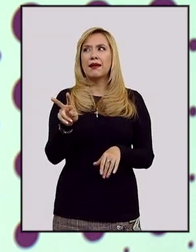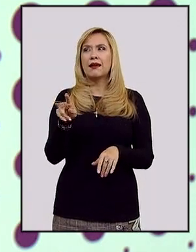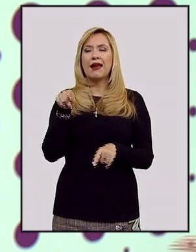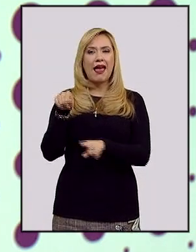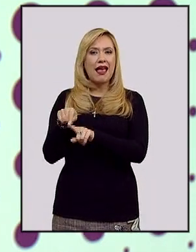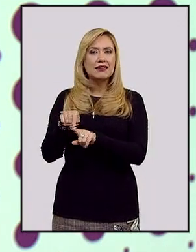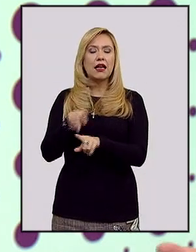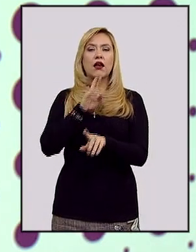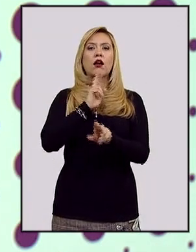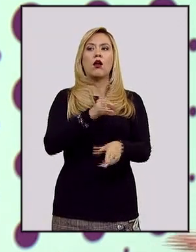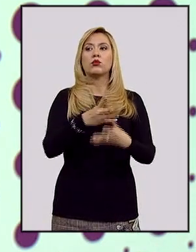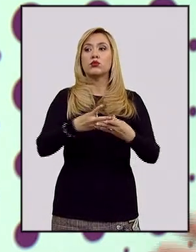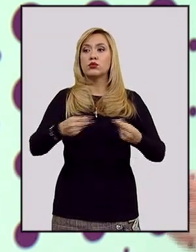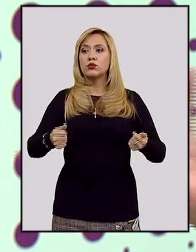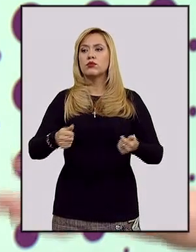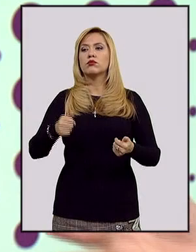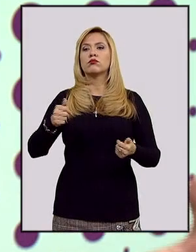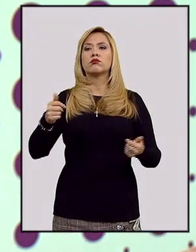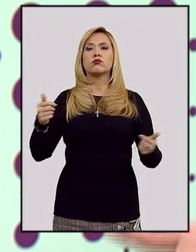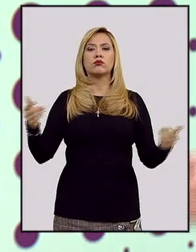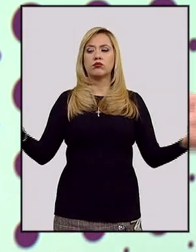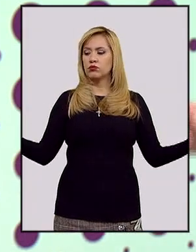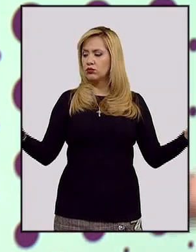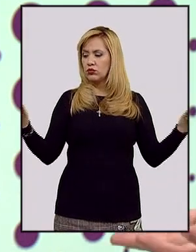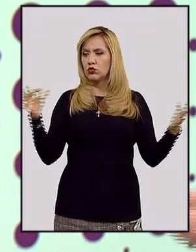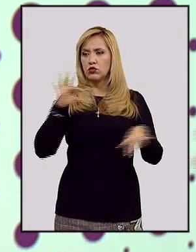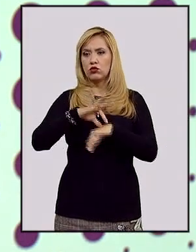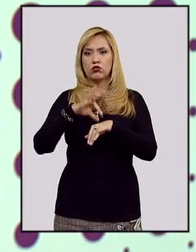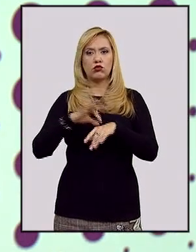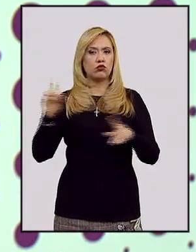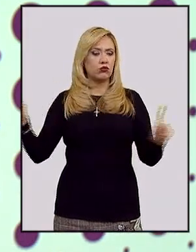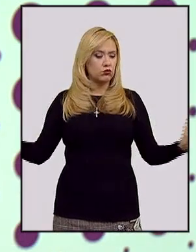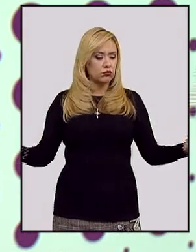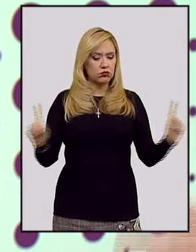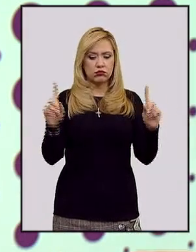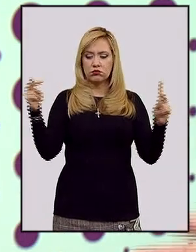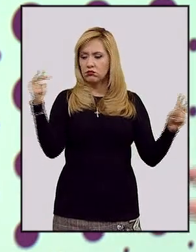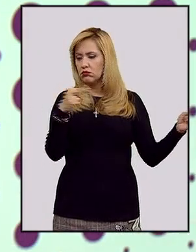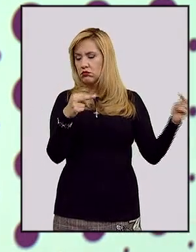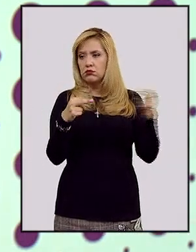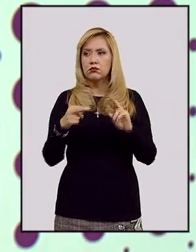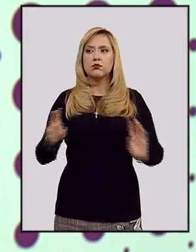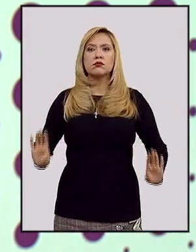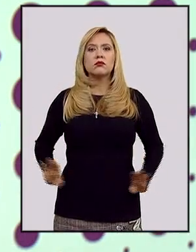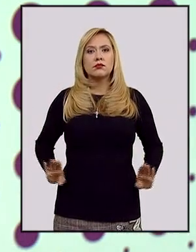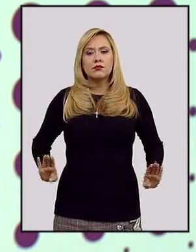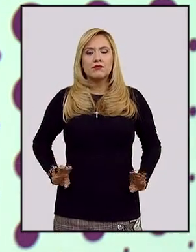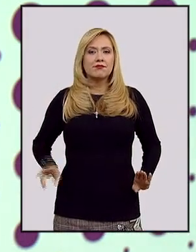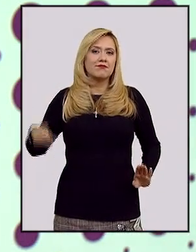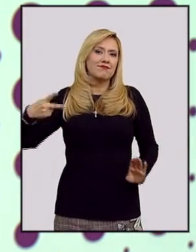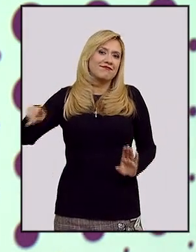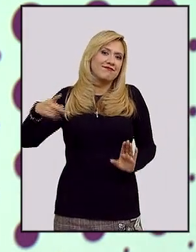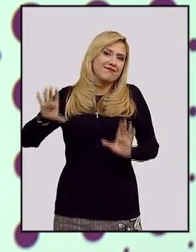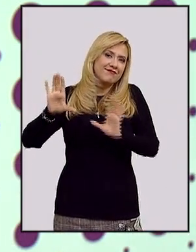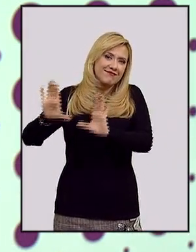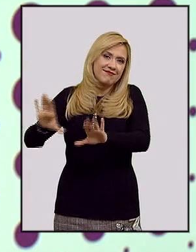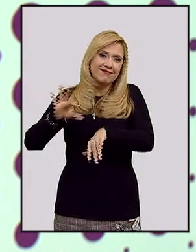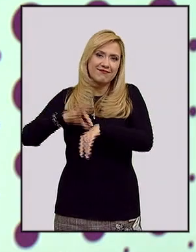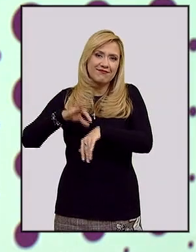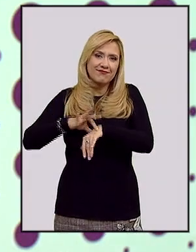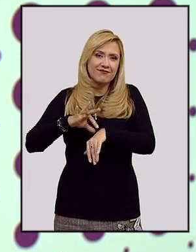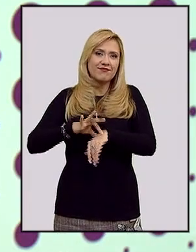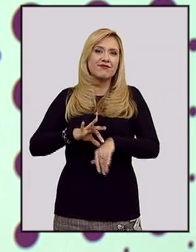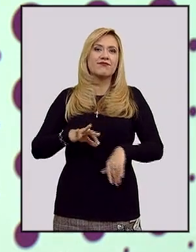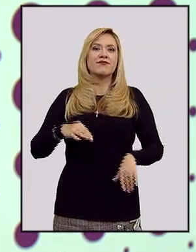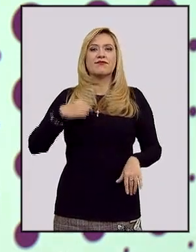esta resolución por parte de los pares, tomando en cuenta también las características del gremio médico,